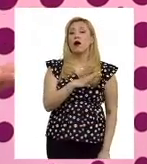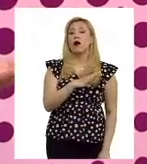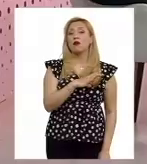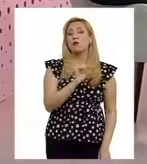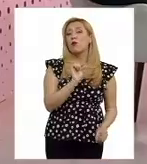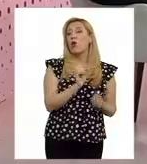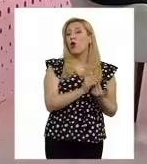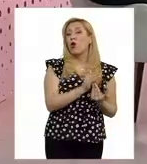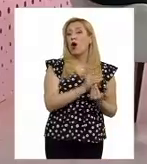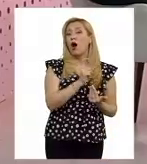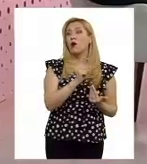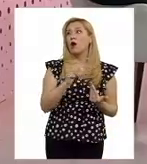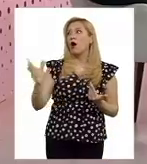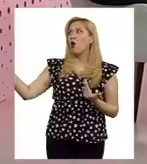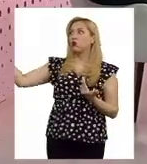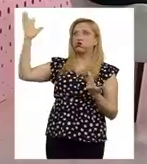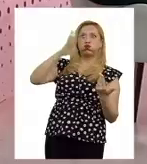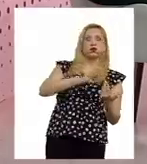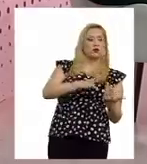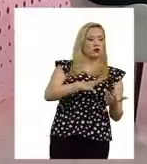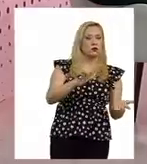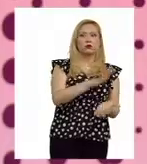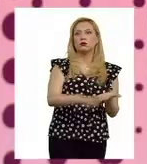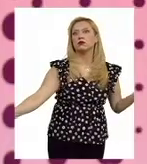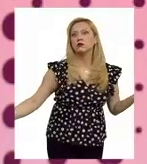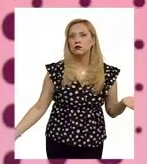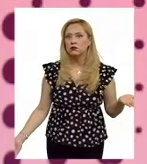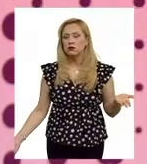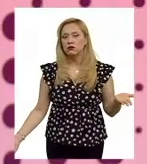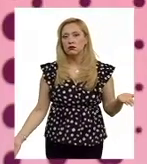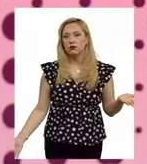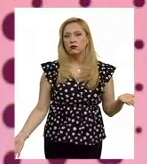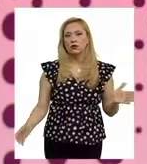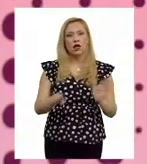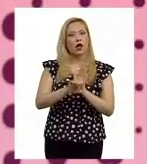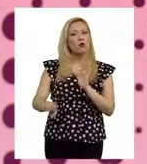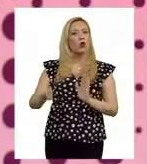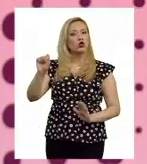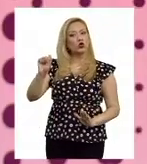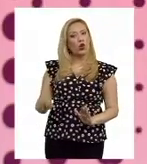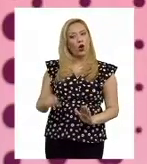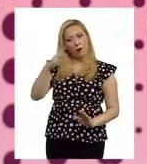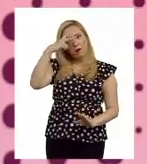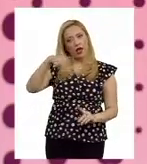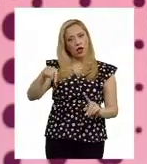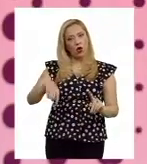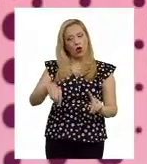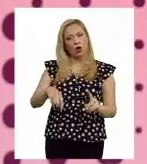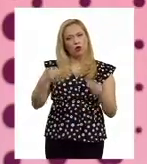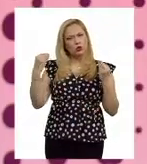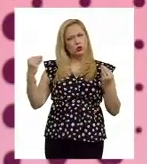nuestro país, que en este momento es el lugar donde se están concentrando la mayoría de las personas